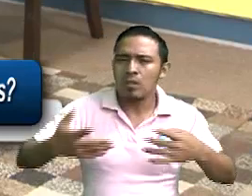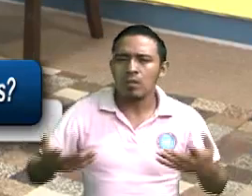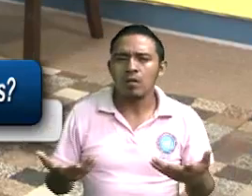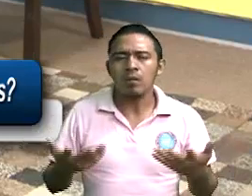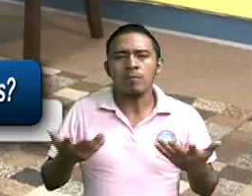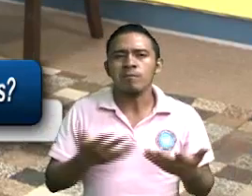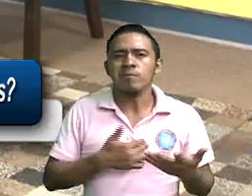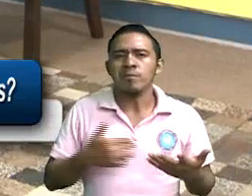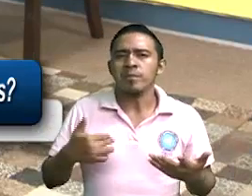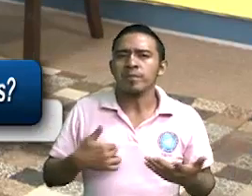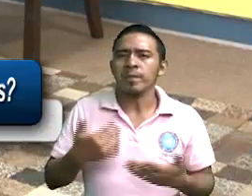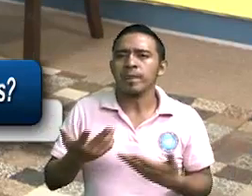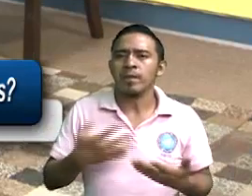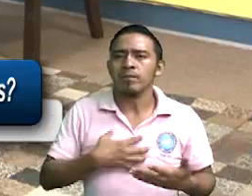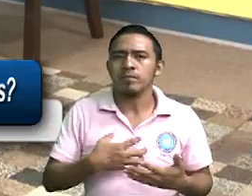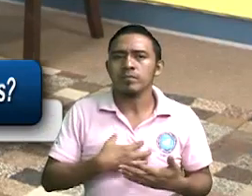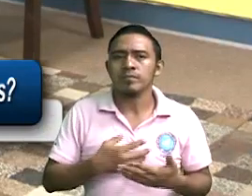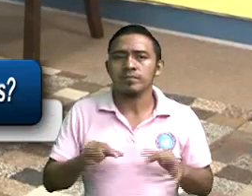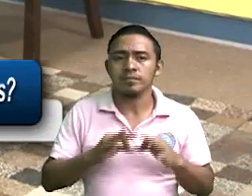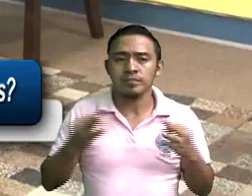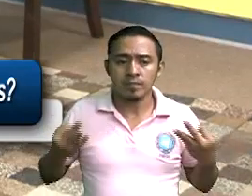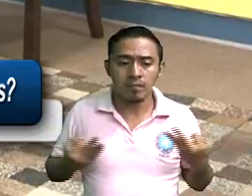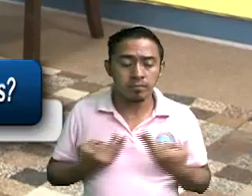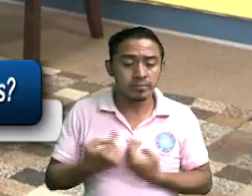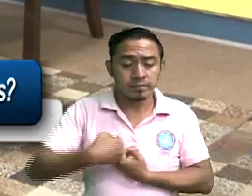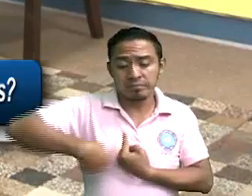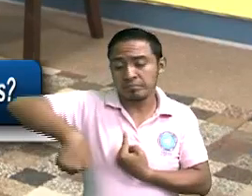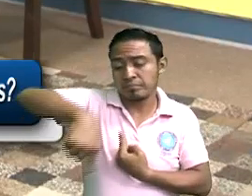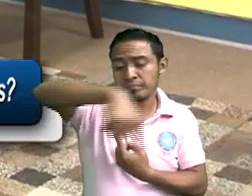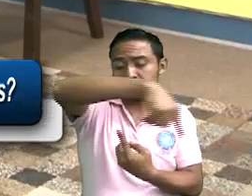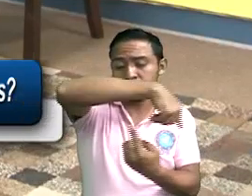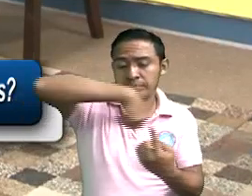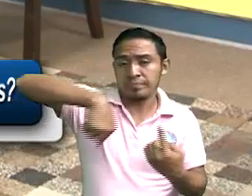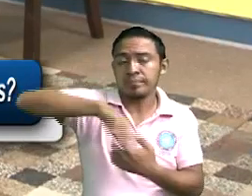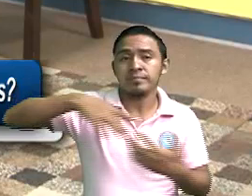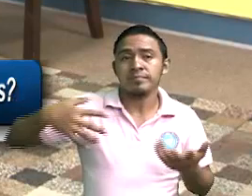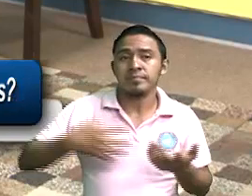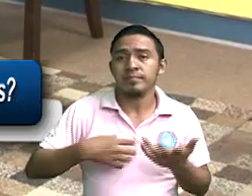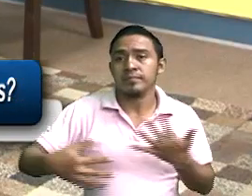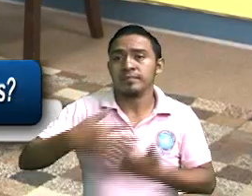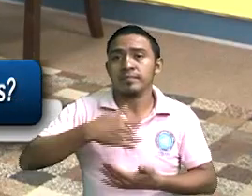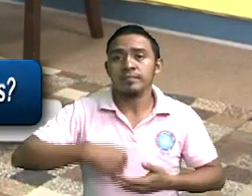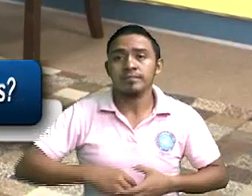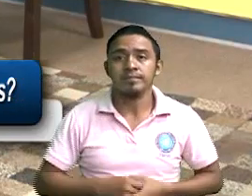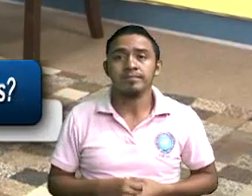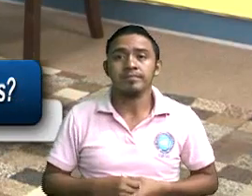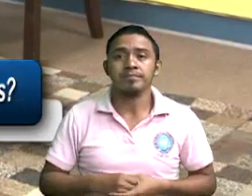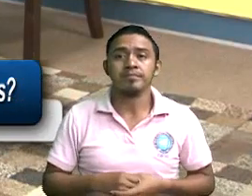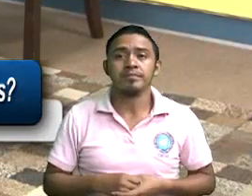¿Y cómo viene a afectar incluso todo nuestro alrededor, nuestra convivencia?